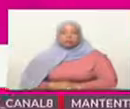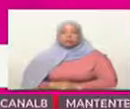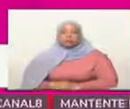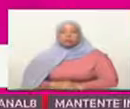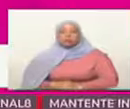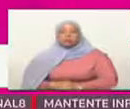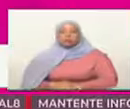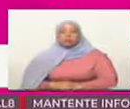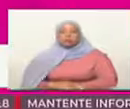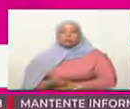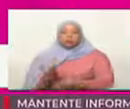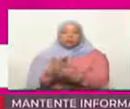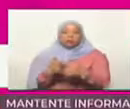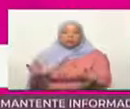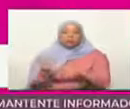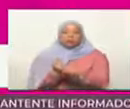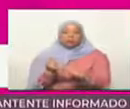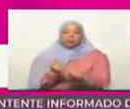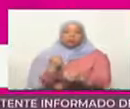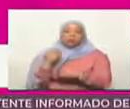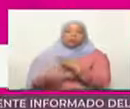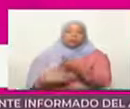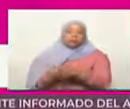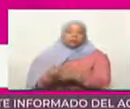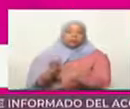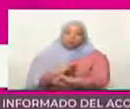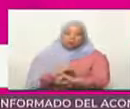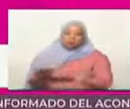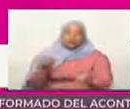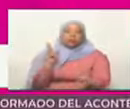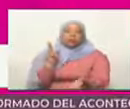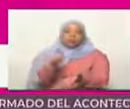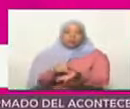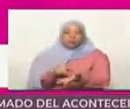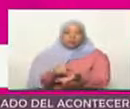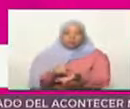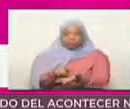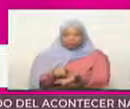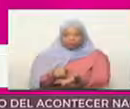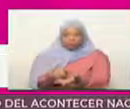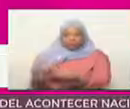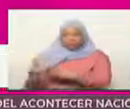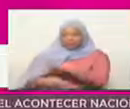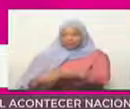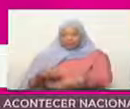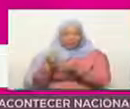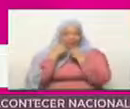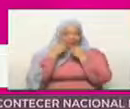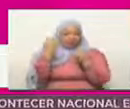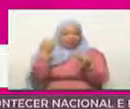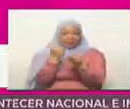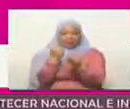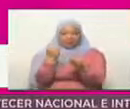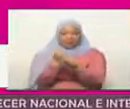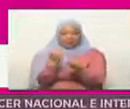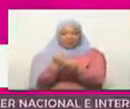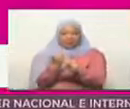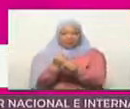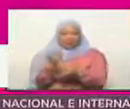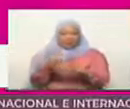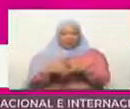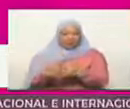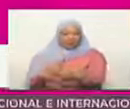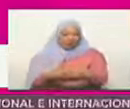siendo libres, soberanos, independientes y rebeldes frente a la dominación imperialista.